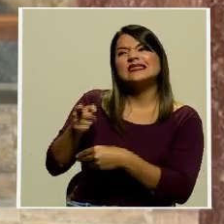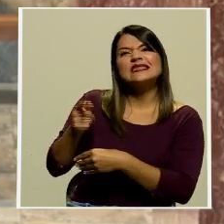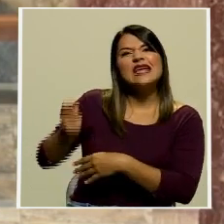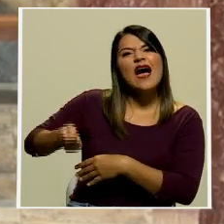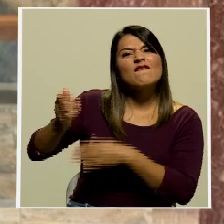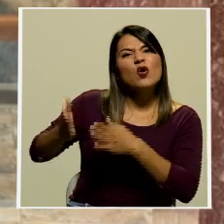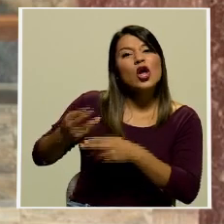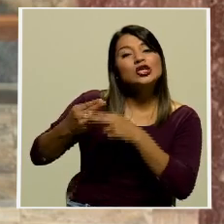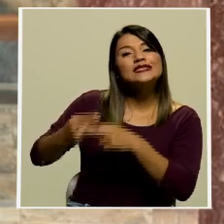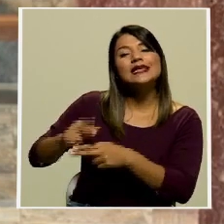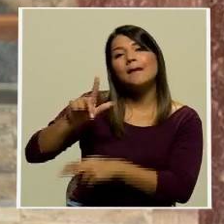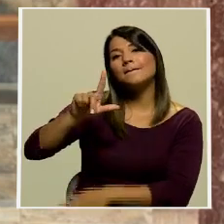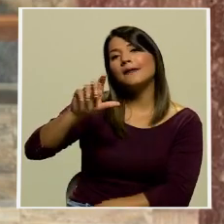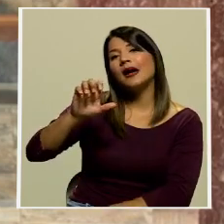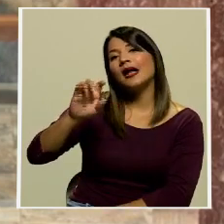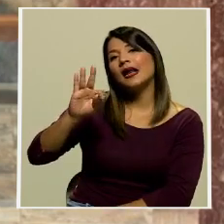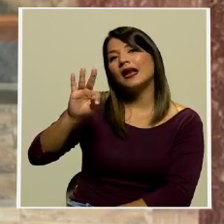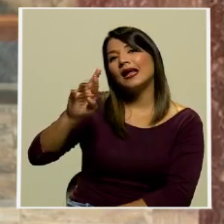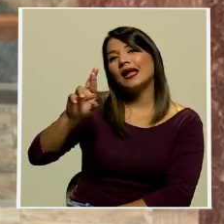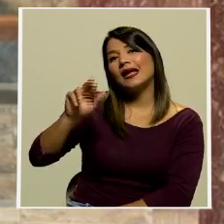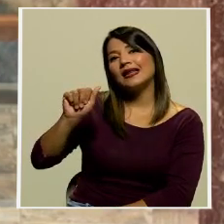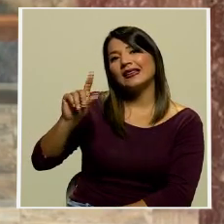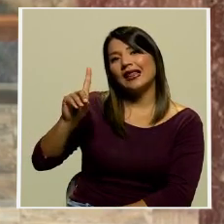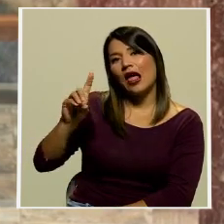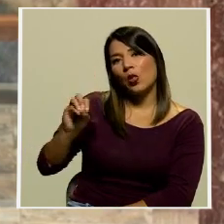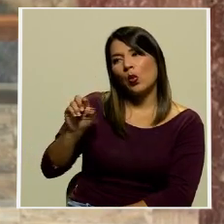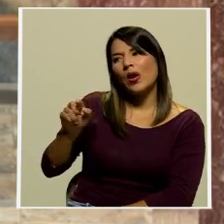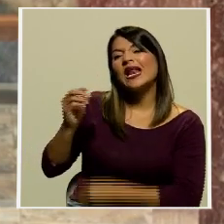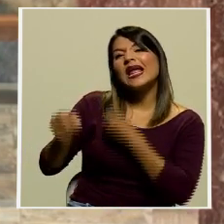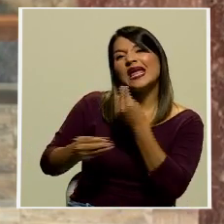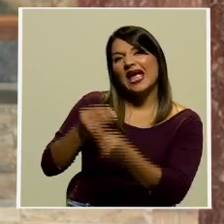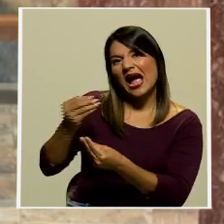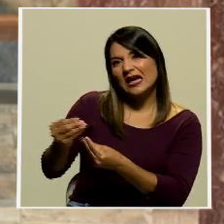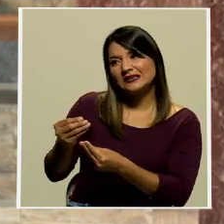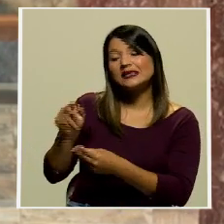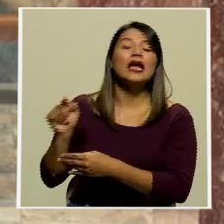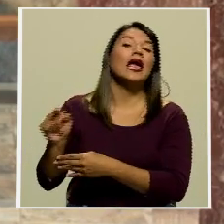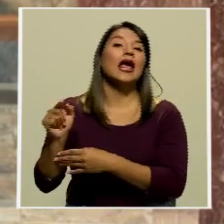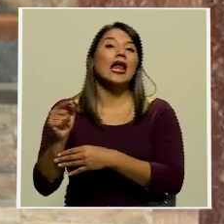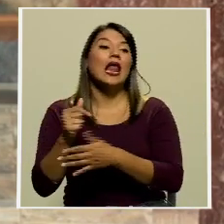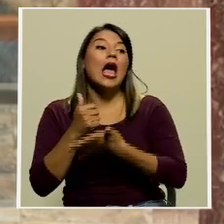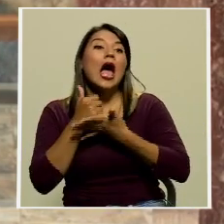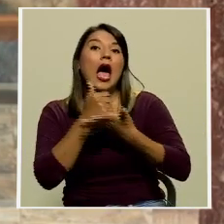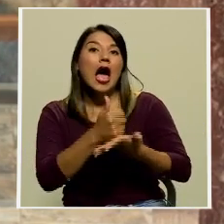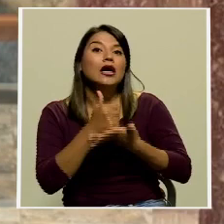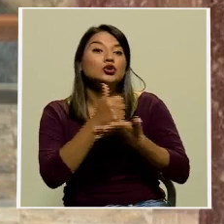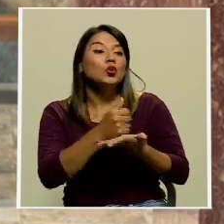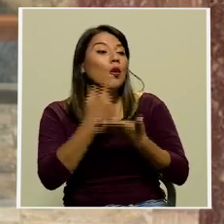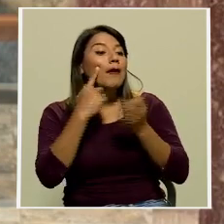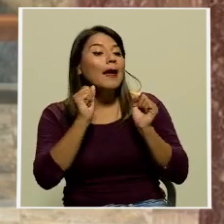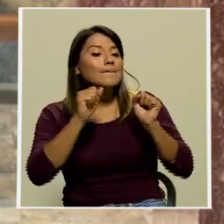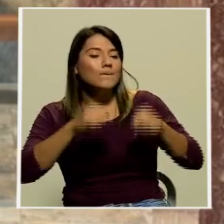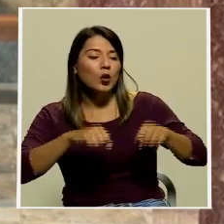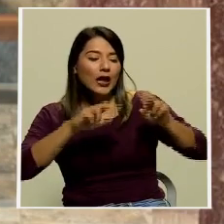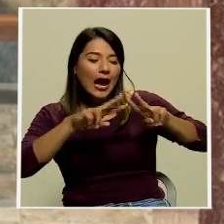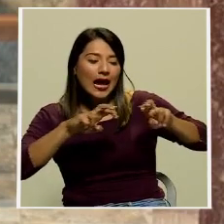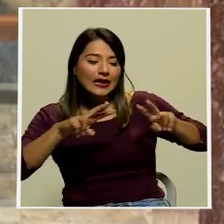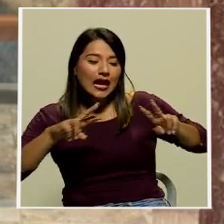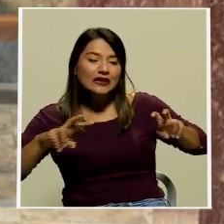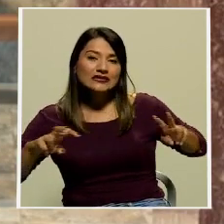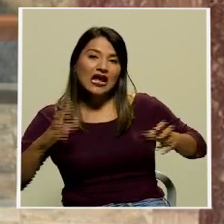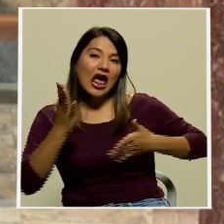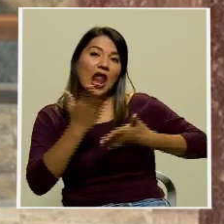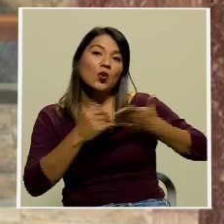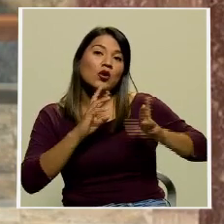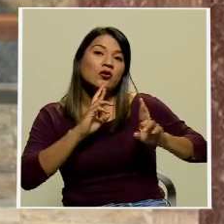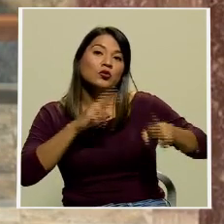es colaborar en los análisis de algunos de las resoluciones que deben emitir